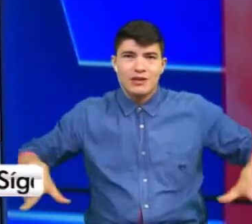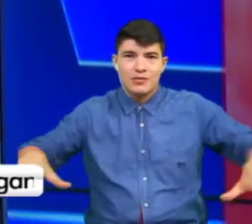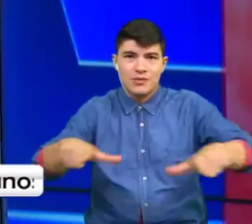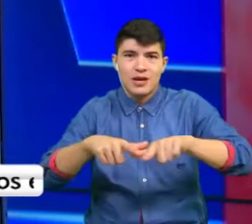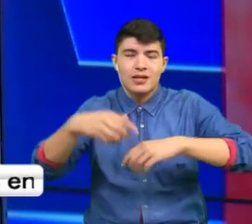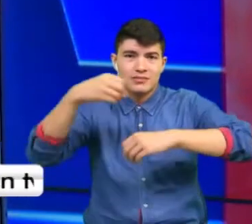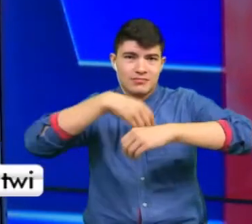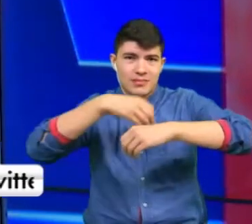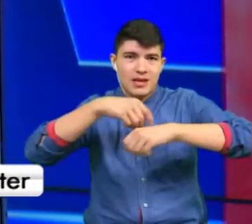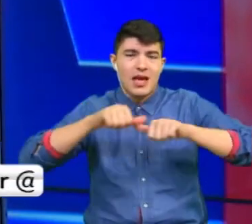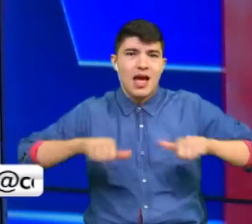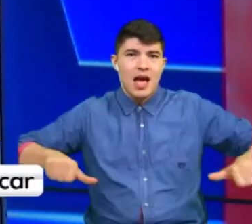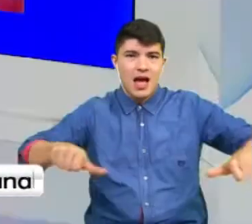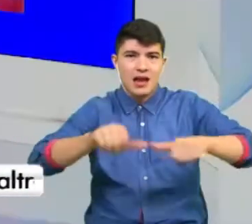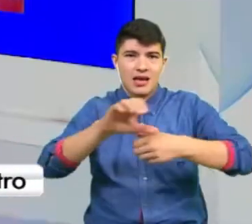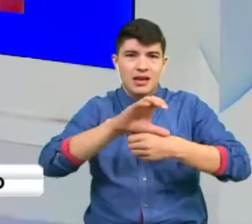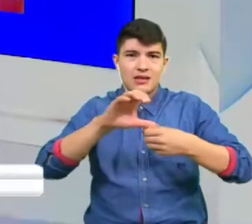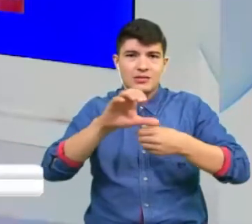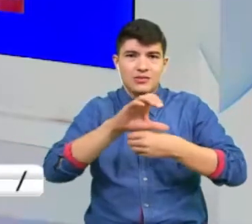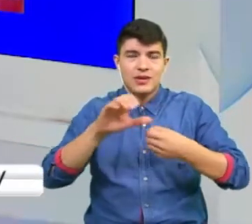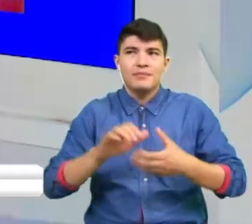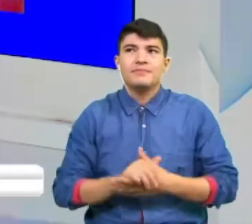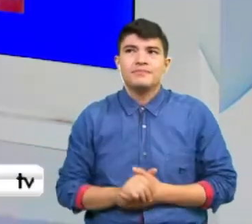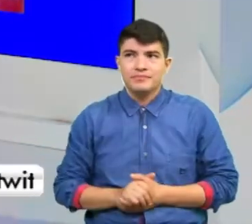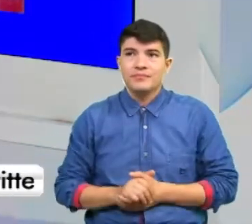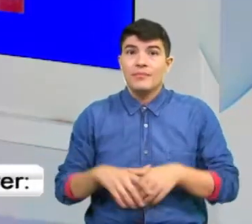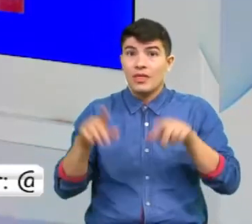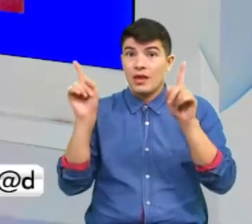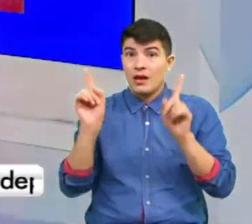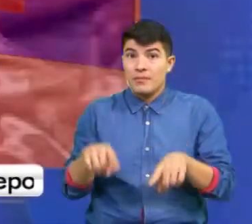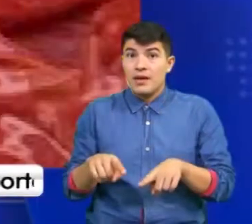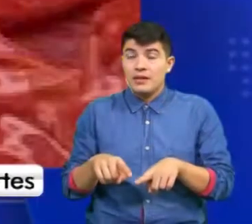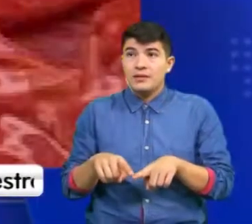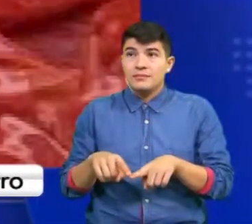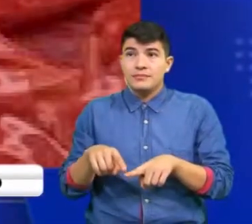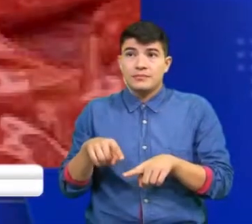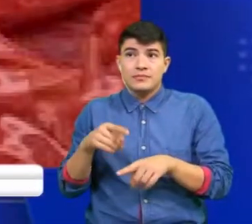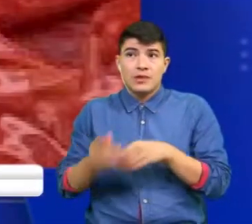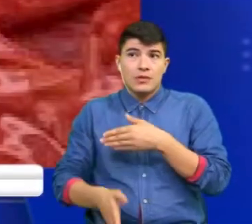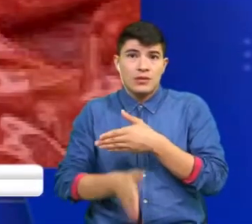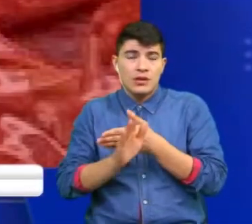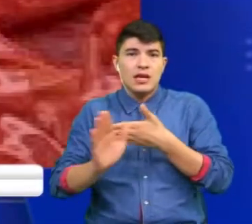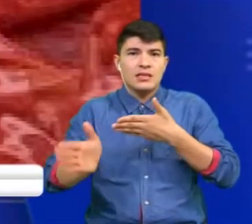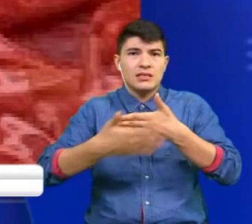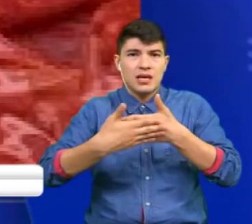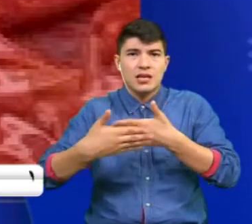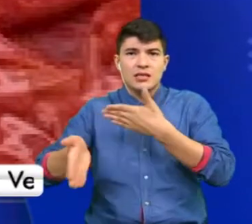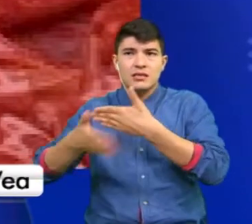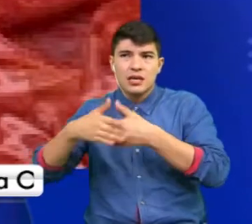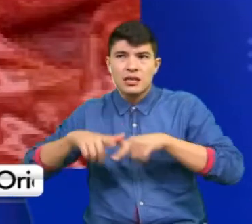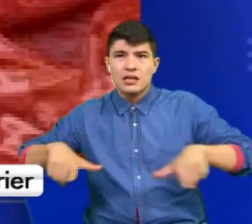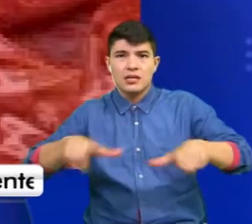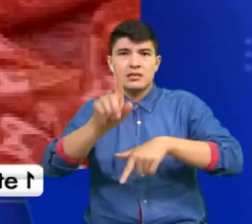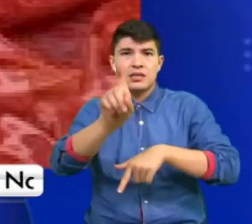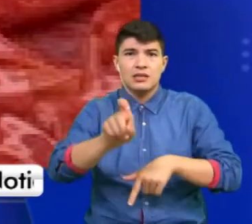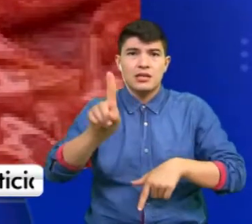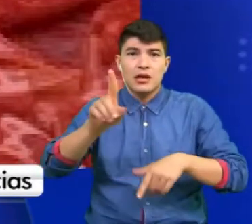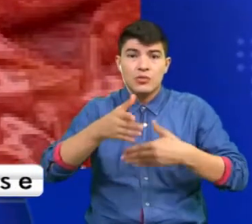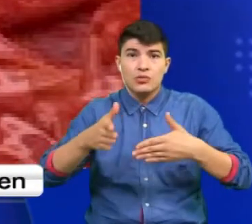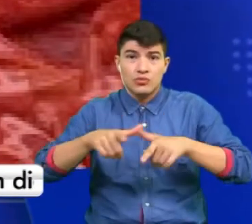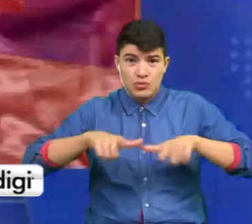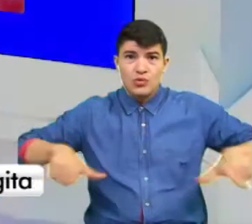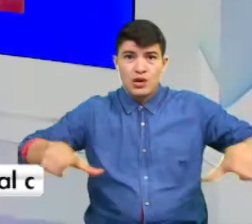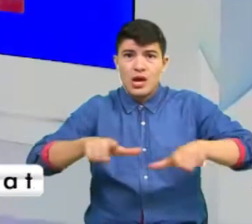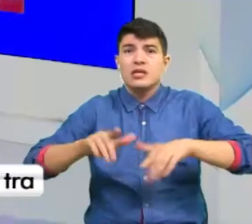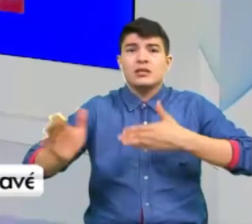mercado del área metropolitana. También se continúan haciendo todo lo que tiene que ver con el cierre de establecimientos. 61 hasta ahora han